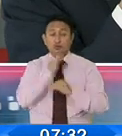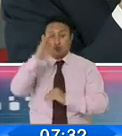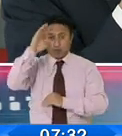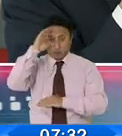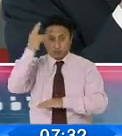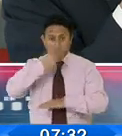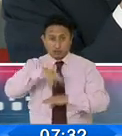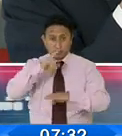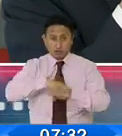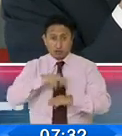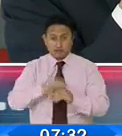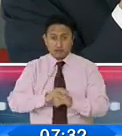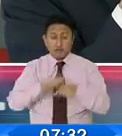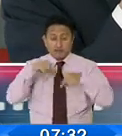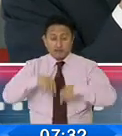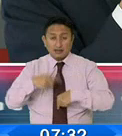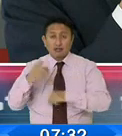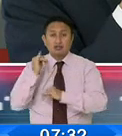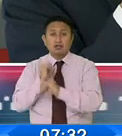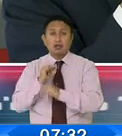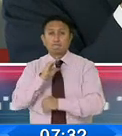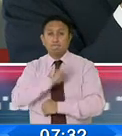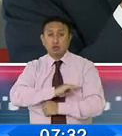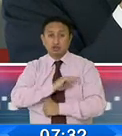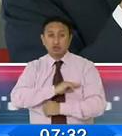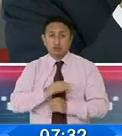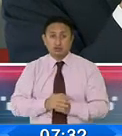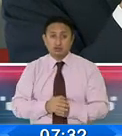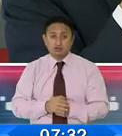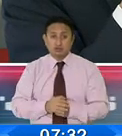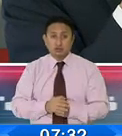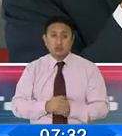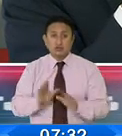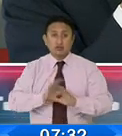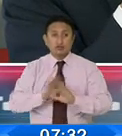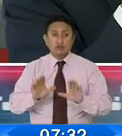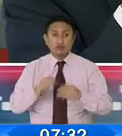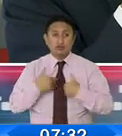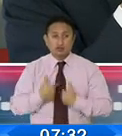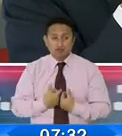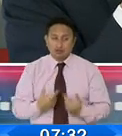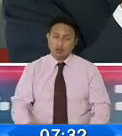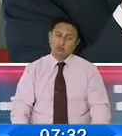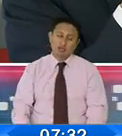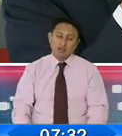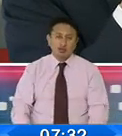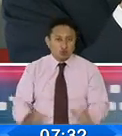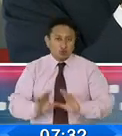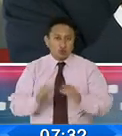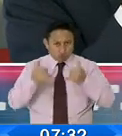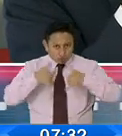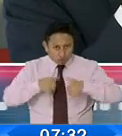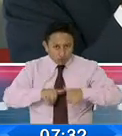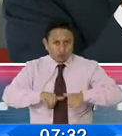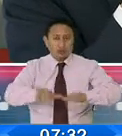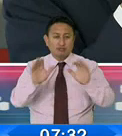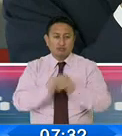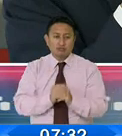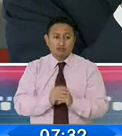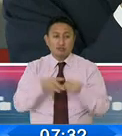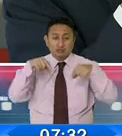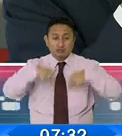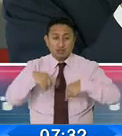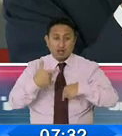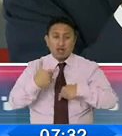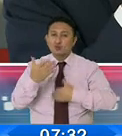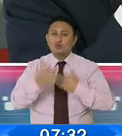Nacional y las instituciones municipales, no vamos a bajar las manos y seguimos haciéndolo aun cuando no sea reconocido